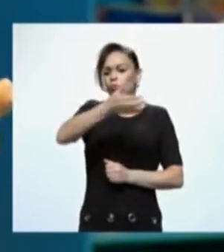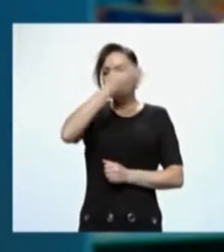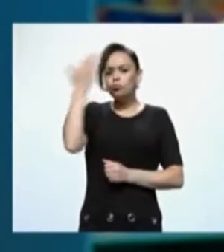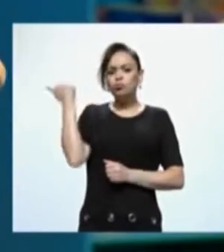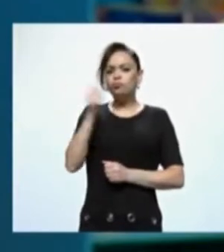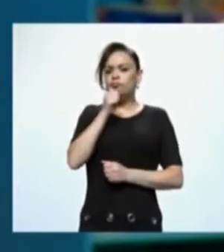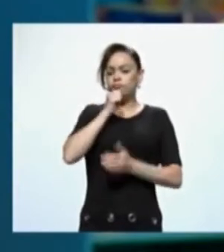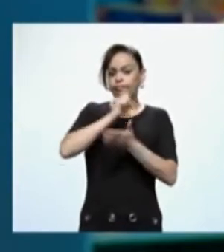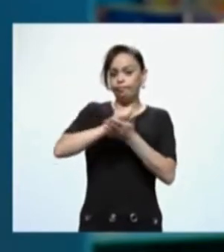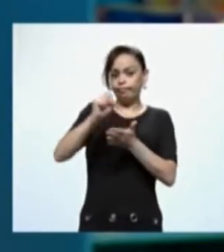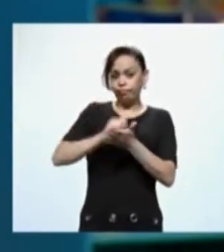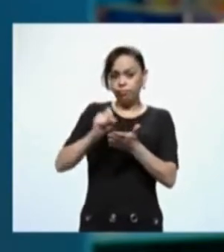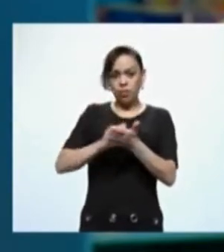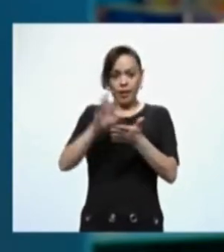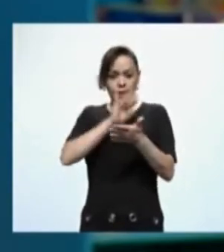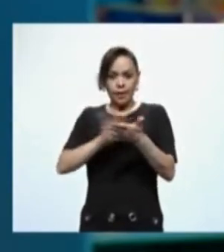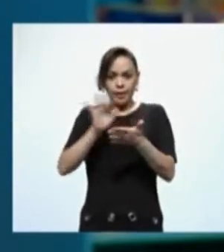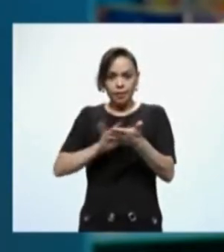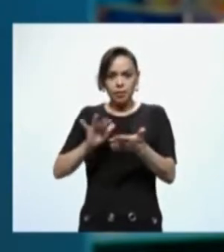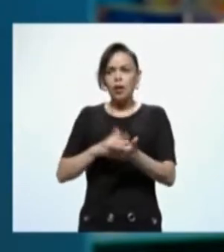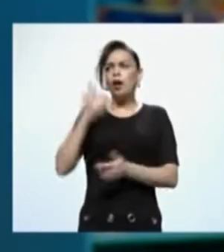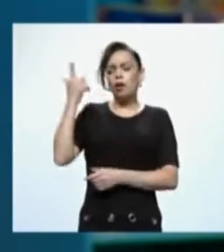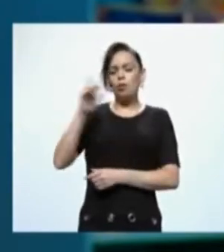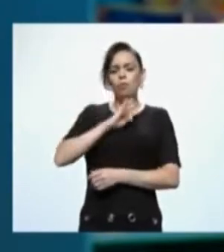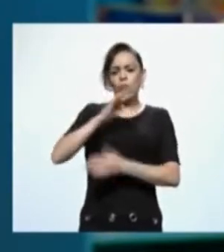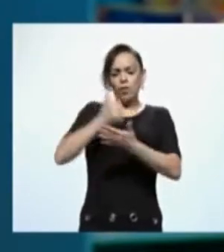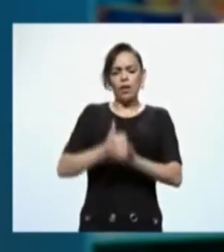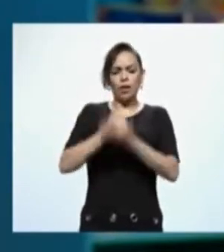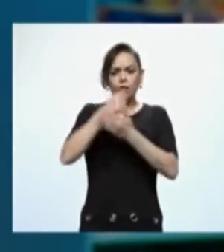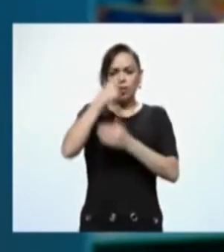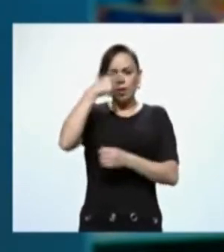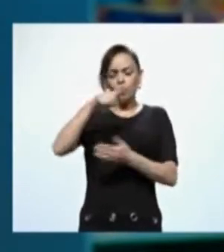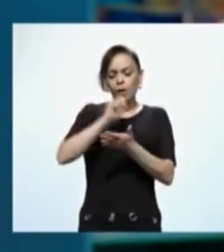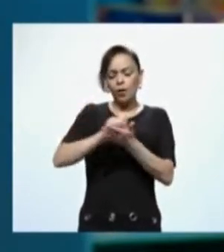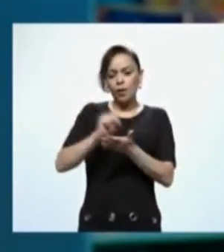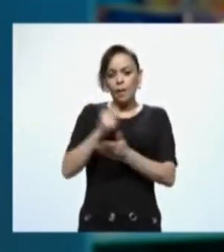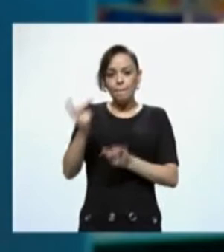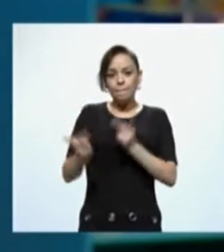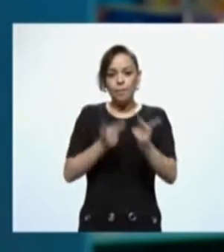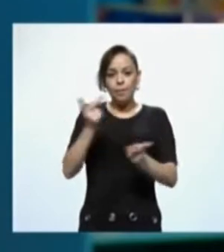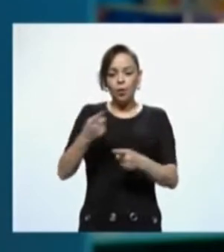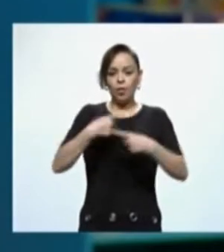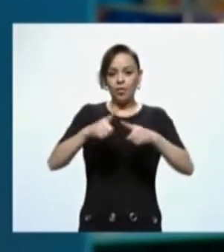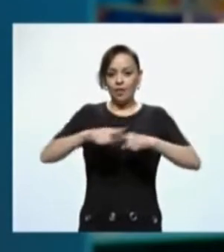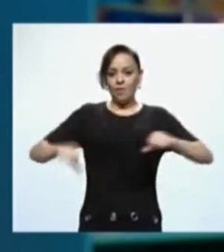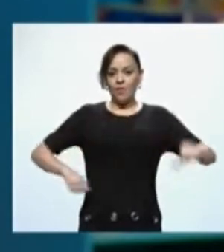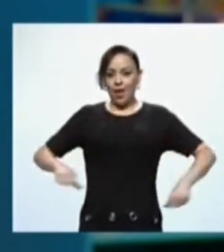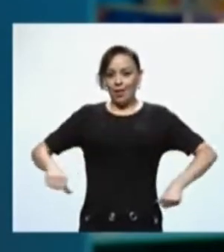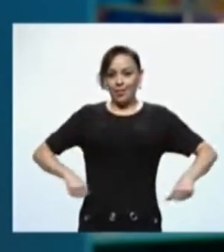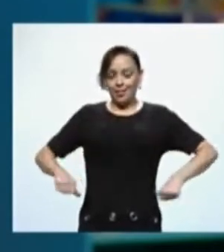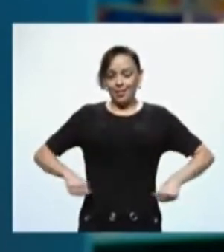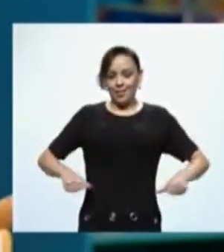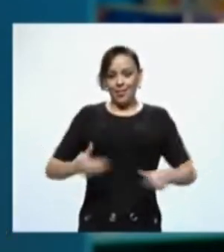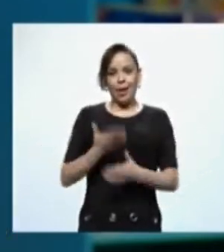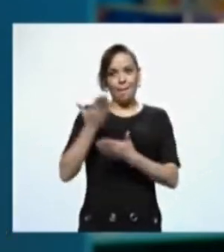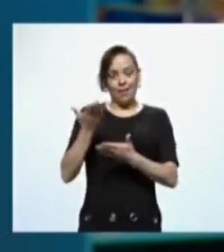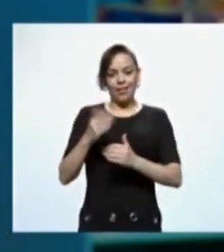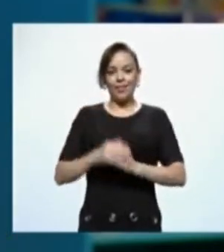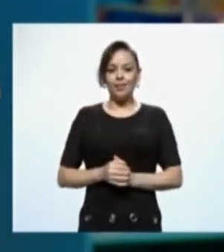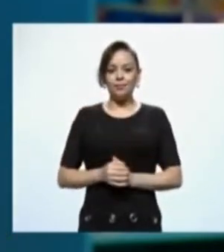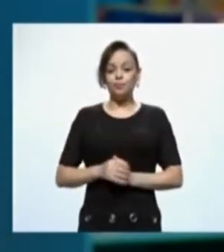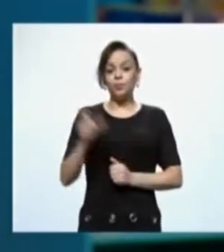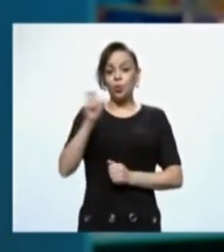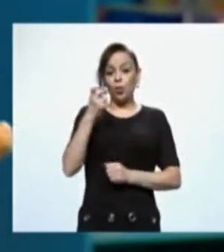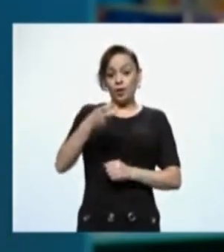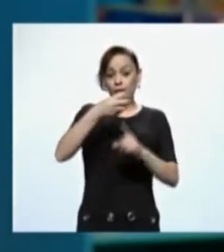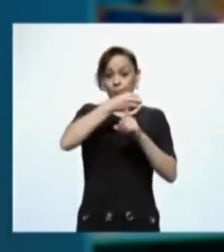ni escribir, él o ella te ayudarán a anotar las preguntas y actividades que se te piden para que cuando acabe el